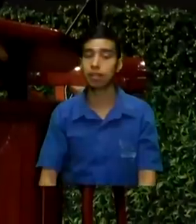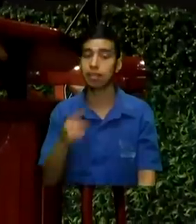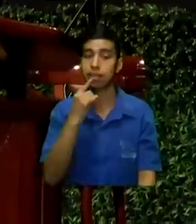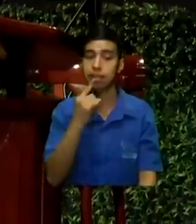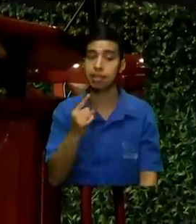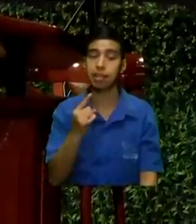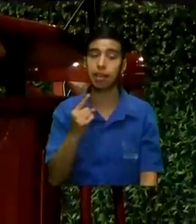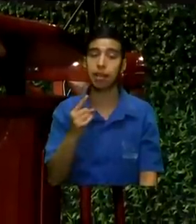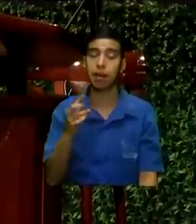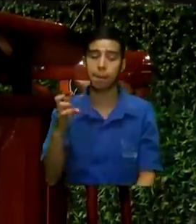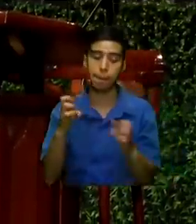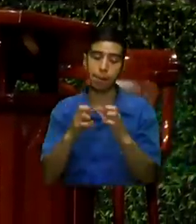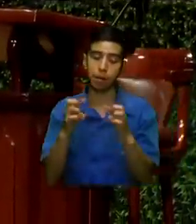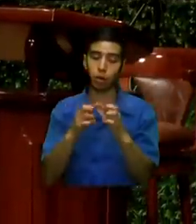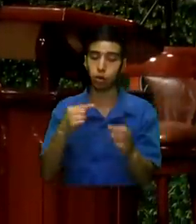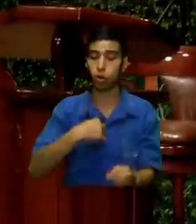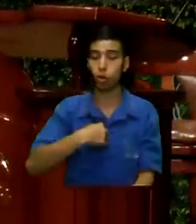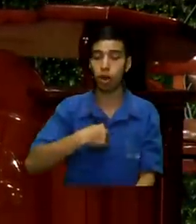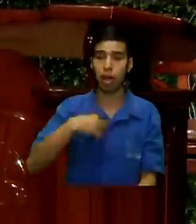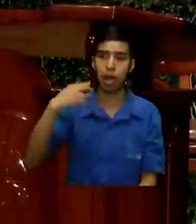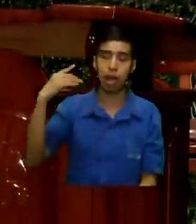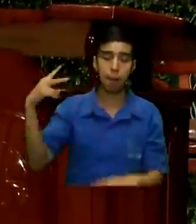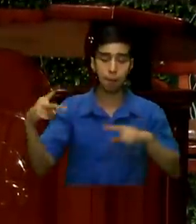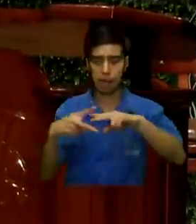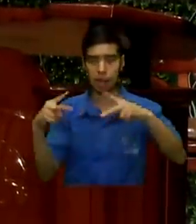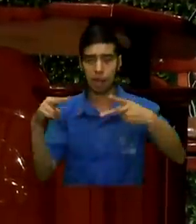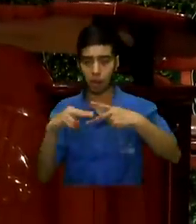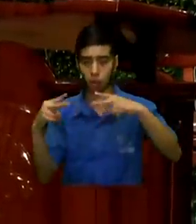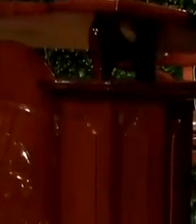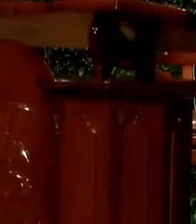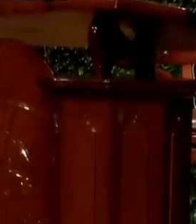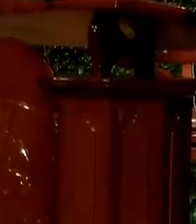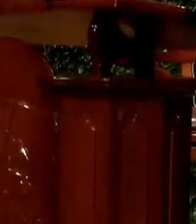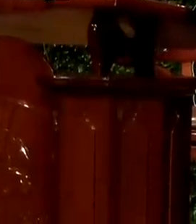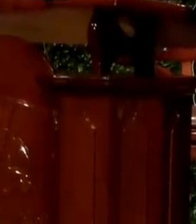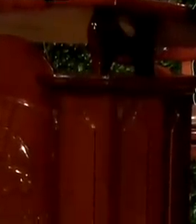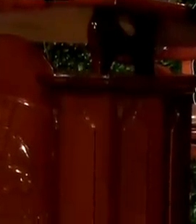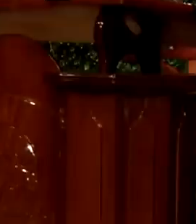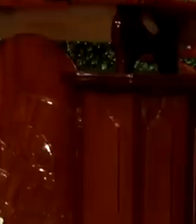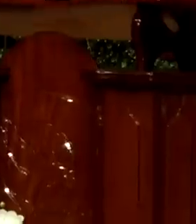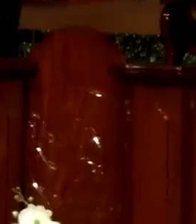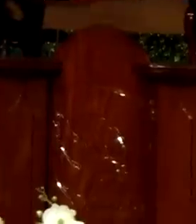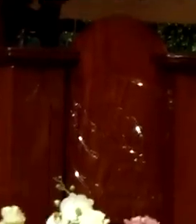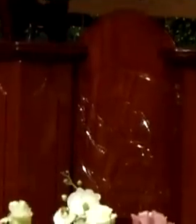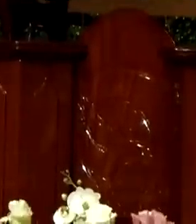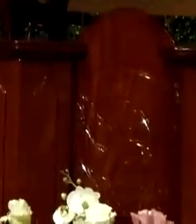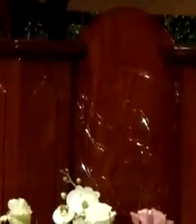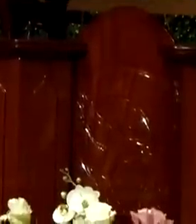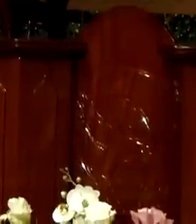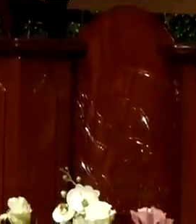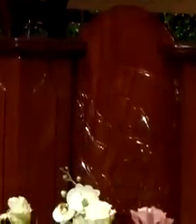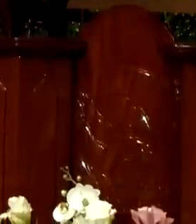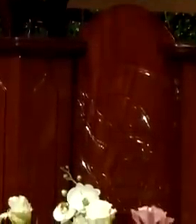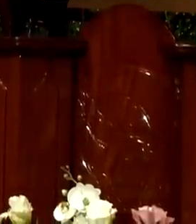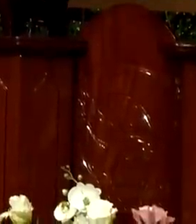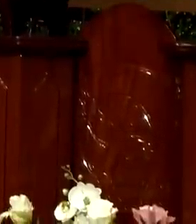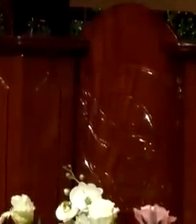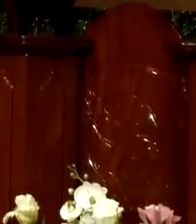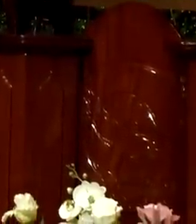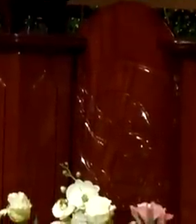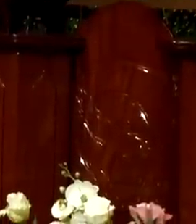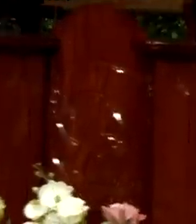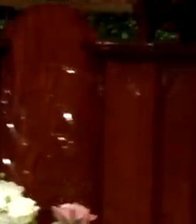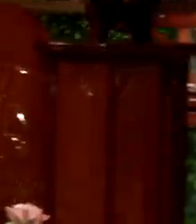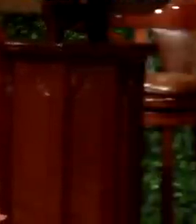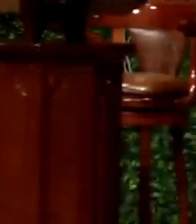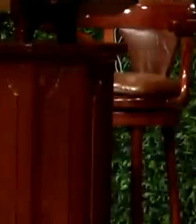soldado, he corrido, atleta, he guardado, labrador. O